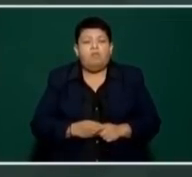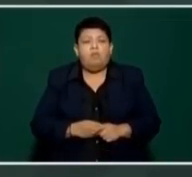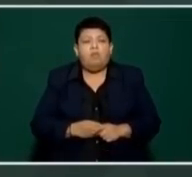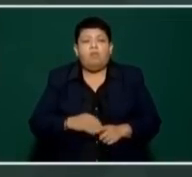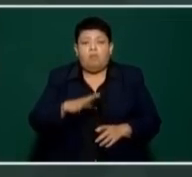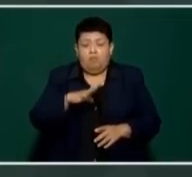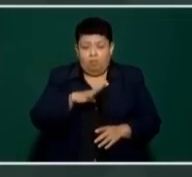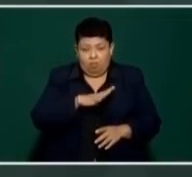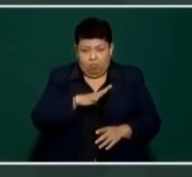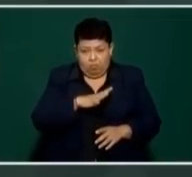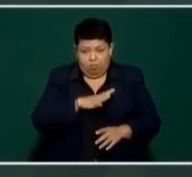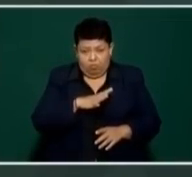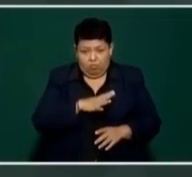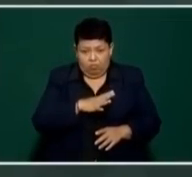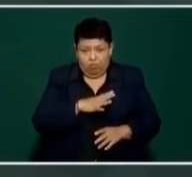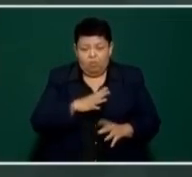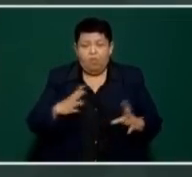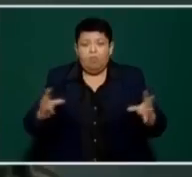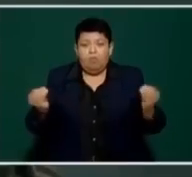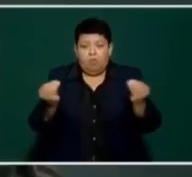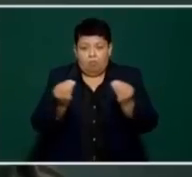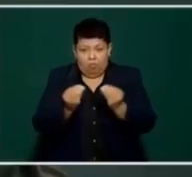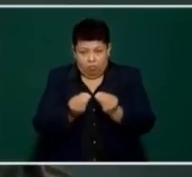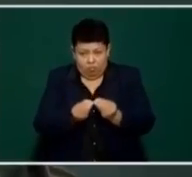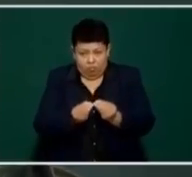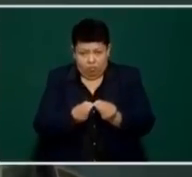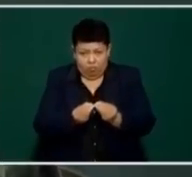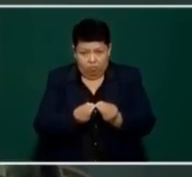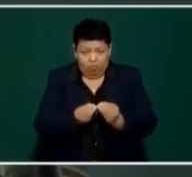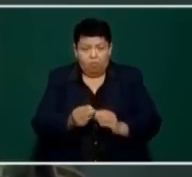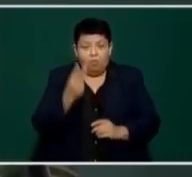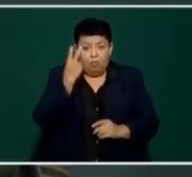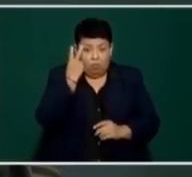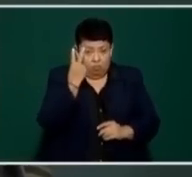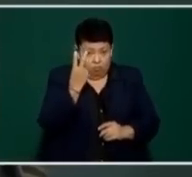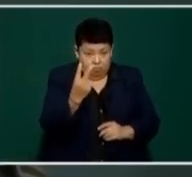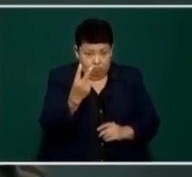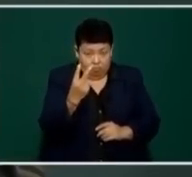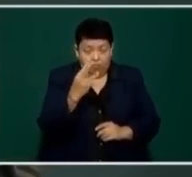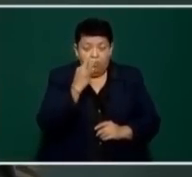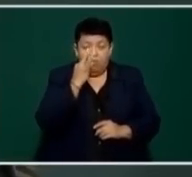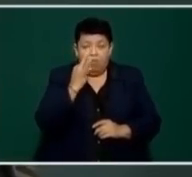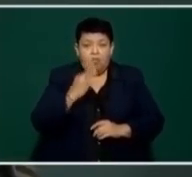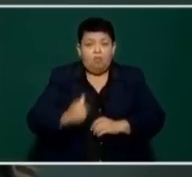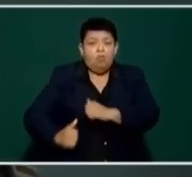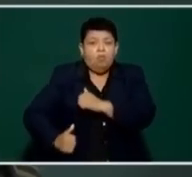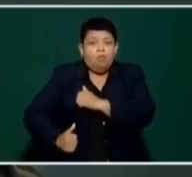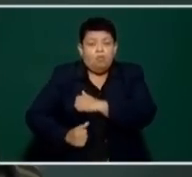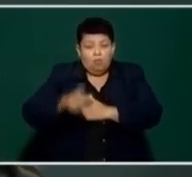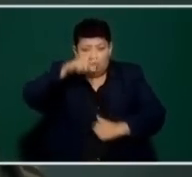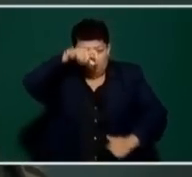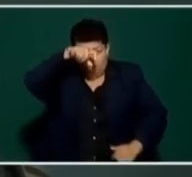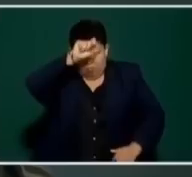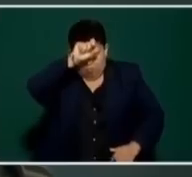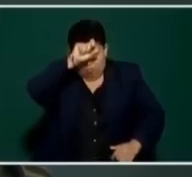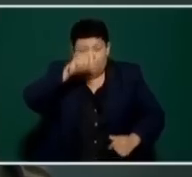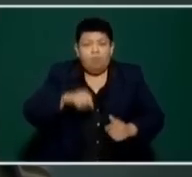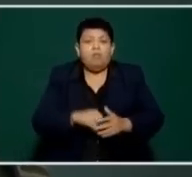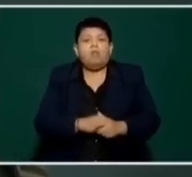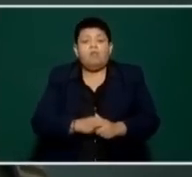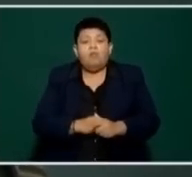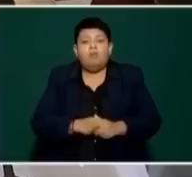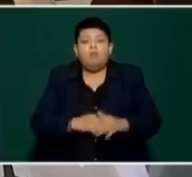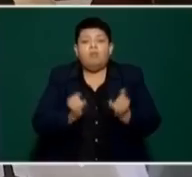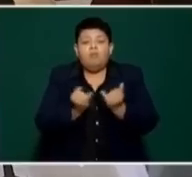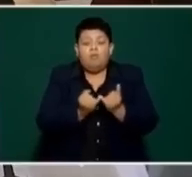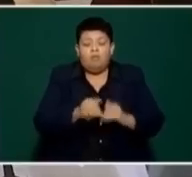que tenemos en la Unión, y con dos estaciones navales que están cubriendo la parte